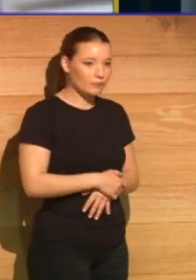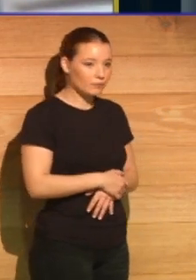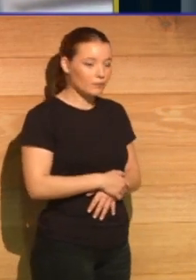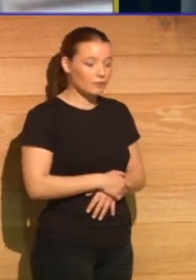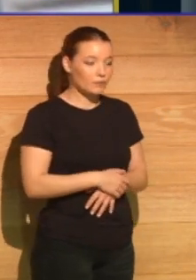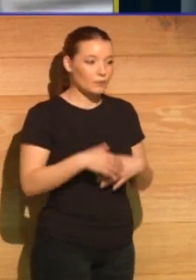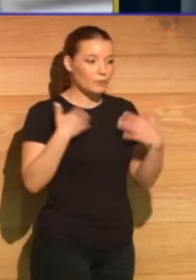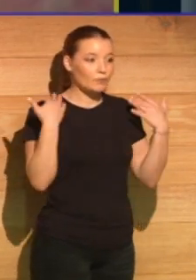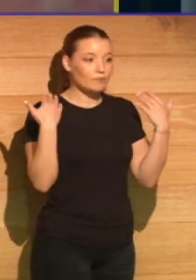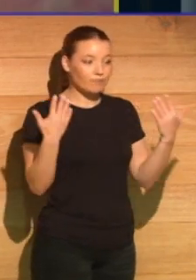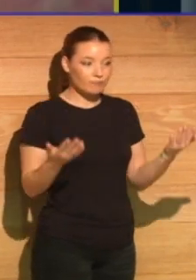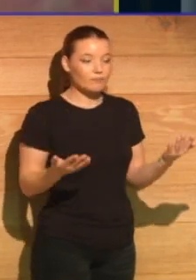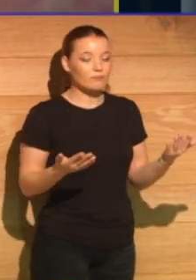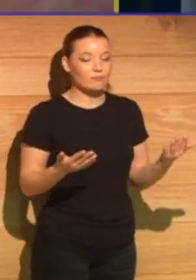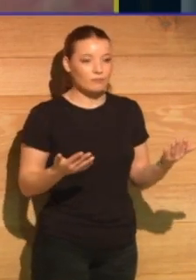Pues